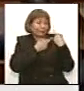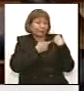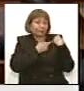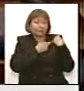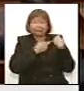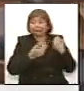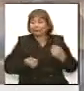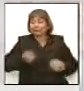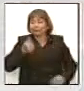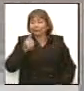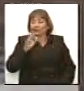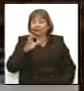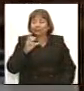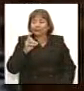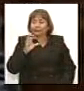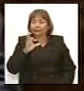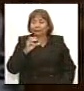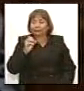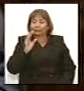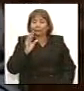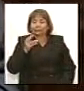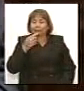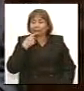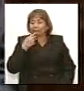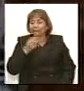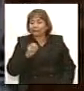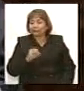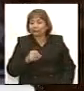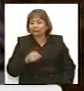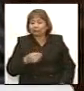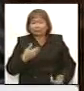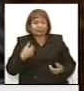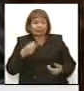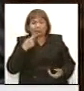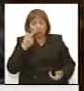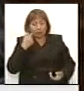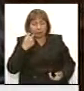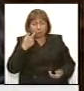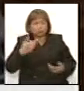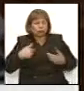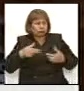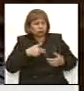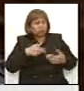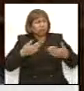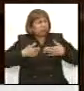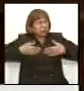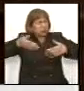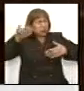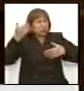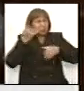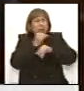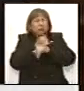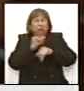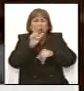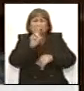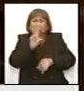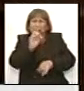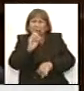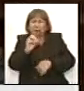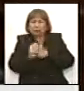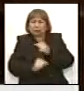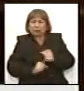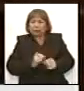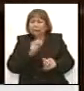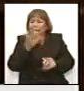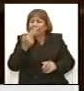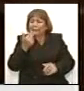doctor Adolfo Chiri. Nosotros tenemos casi 200 años de independencia política y tenemos 13